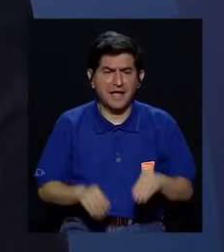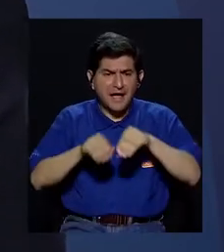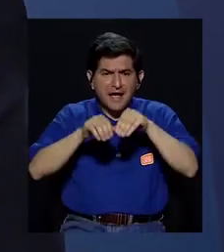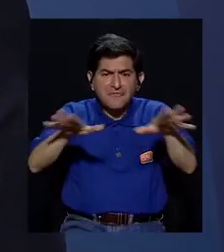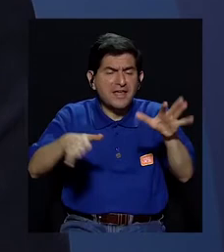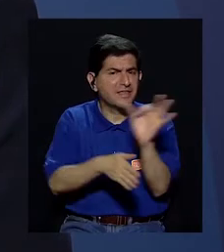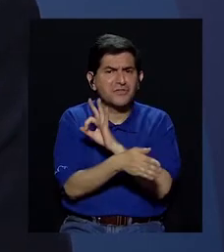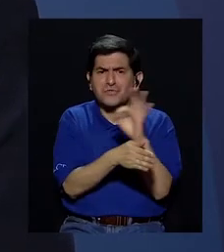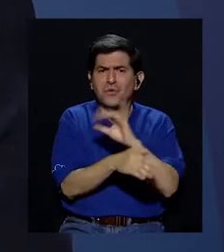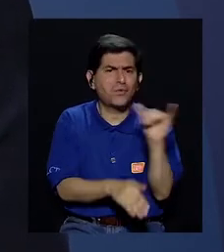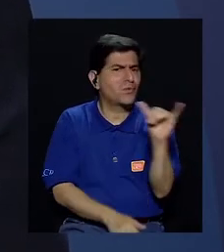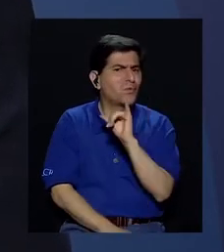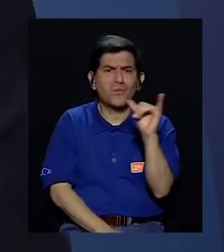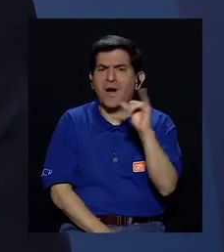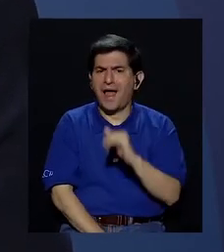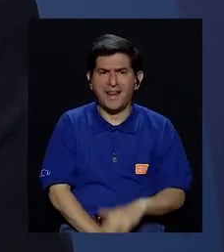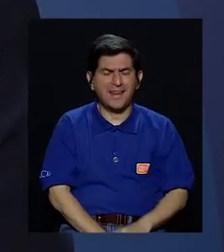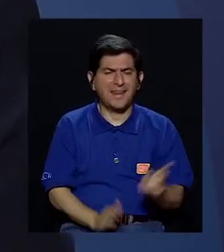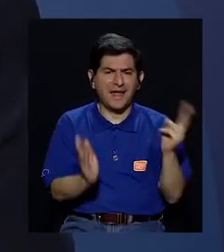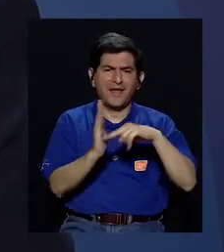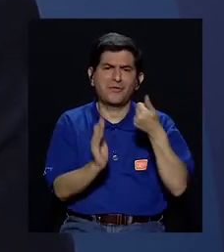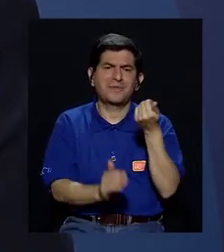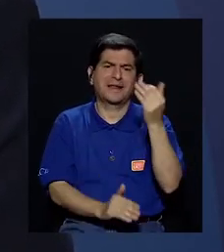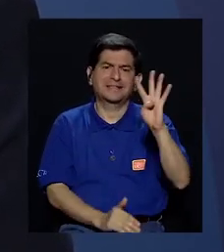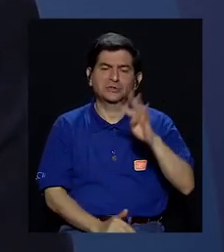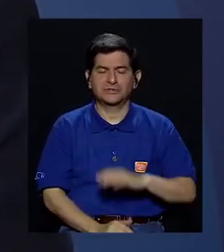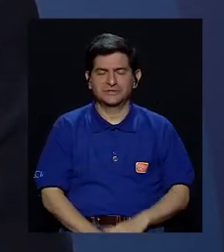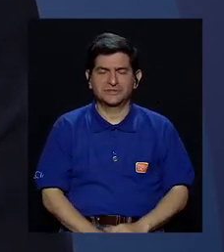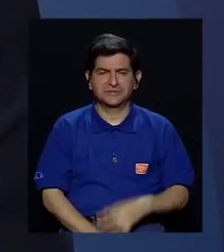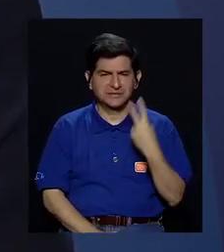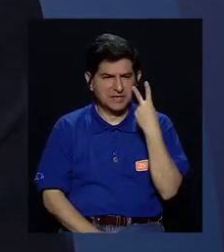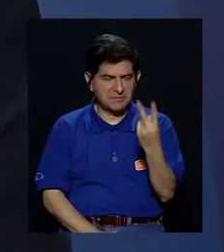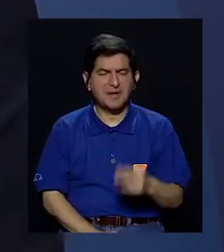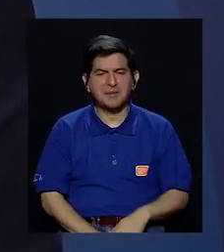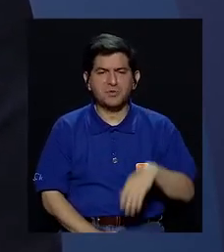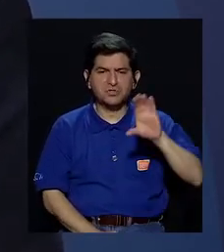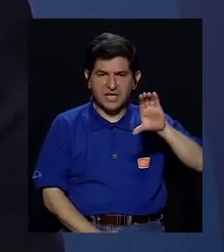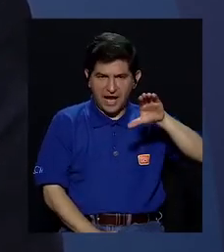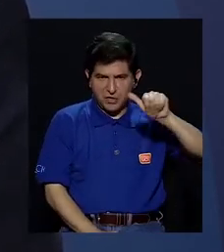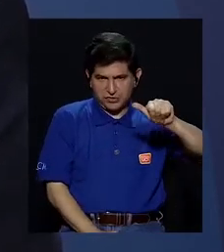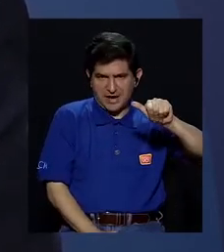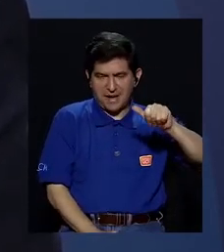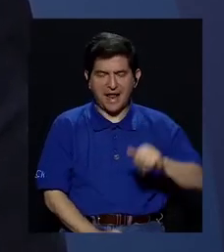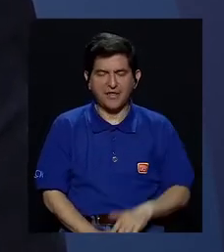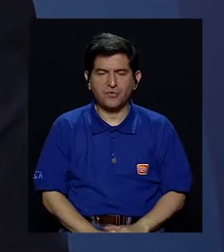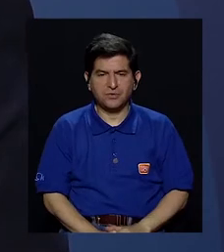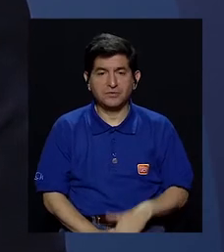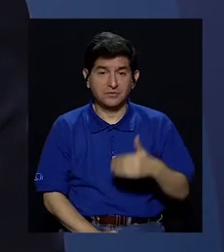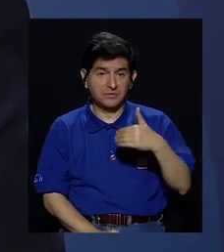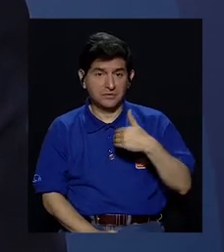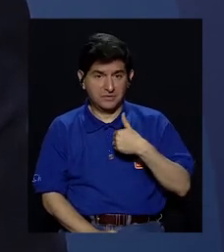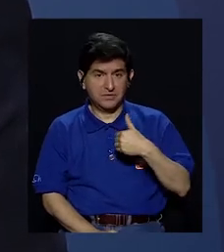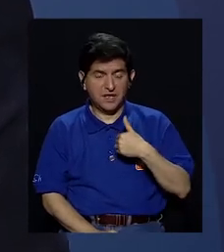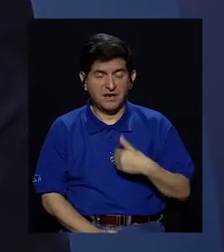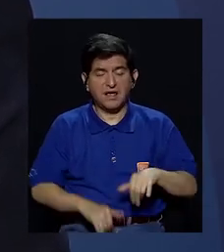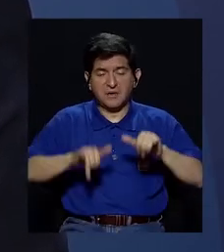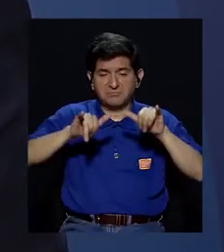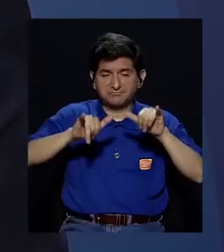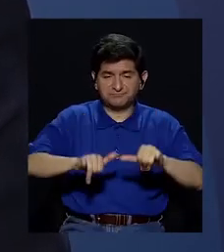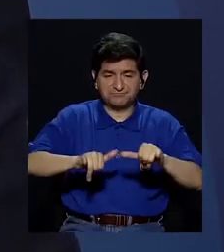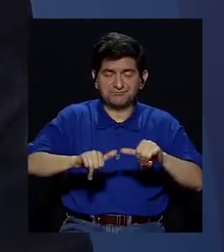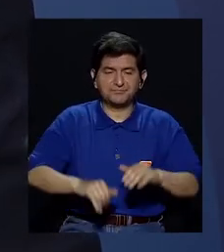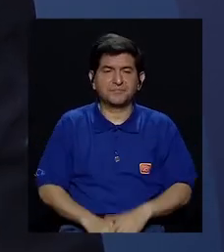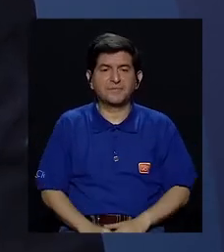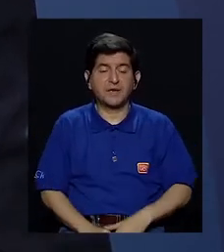en que las redes no funcionaron igual que en 2014 vemos a un carlos alvarado que lógicamente tienen es estático